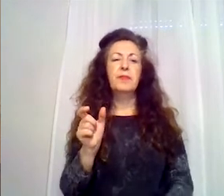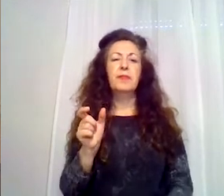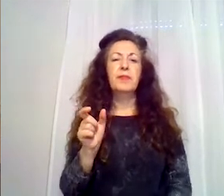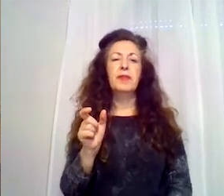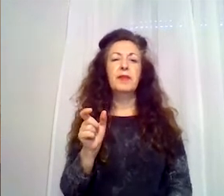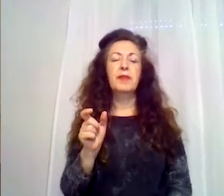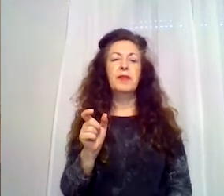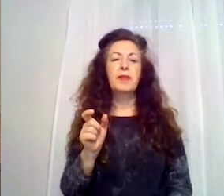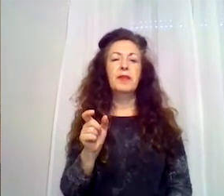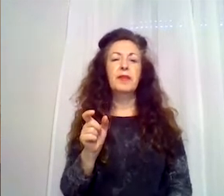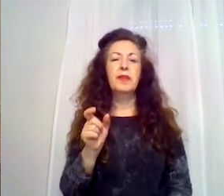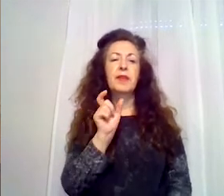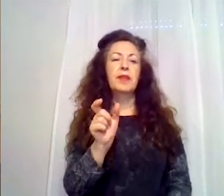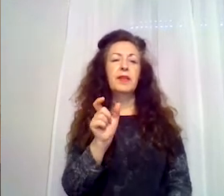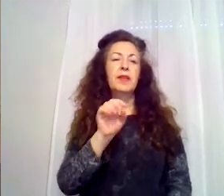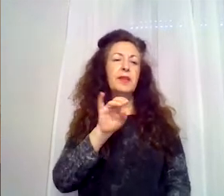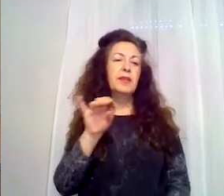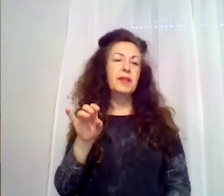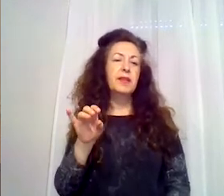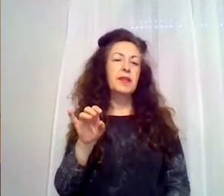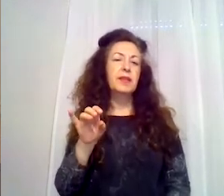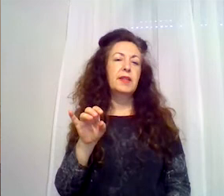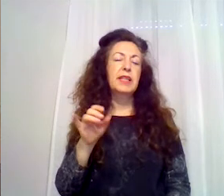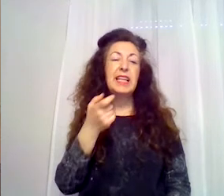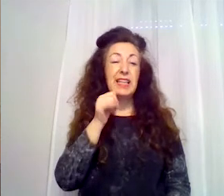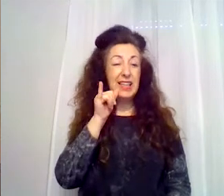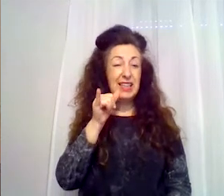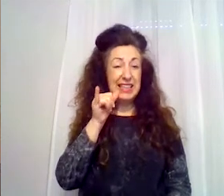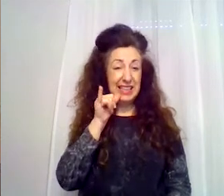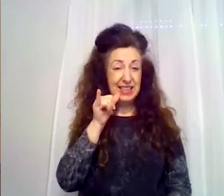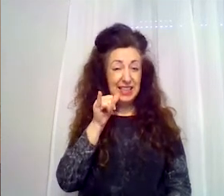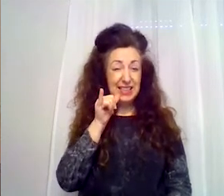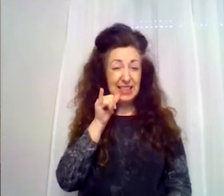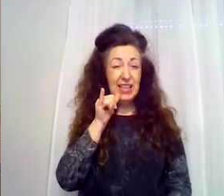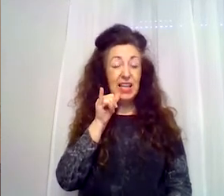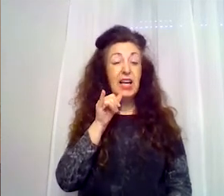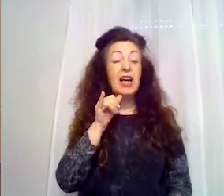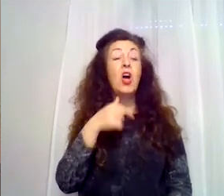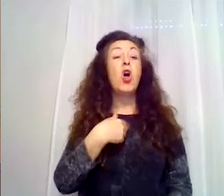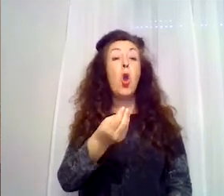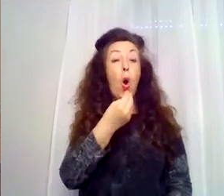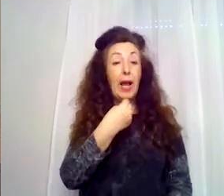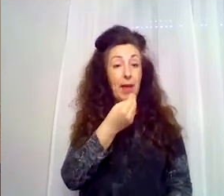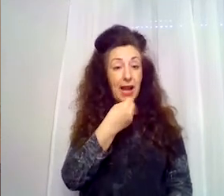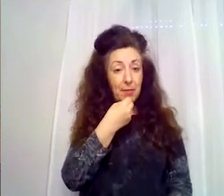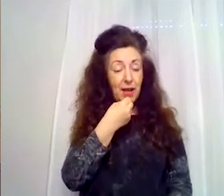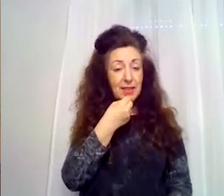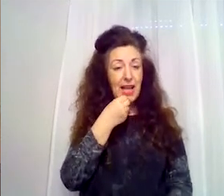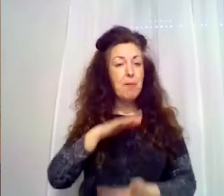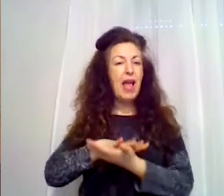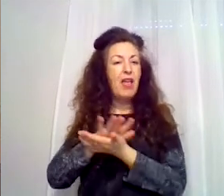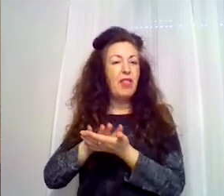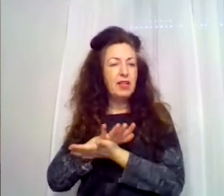este hombre. Claro, ¿ese hombre cómo es? Bueno, si creemos en